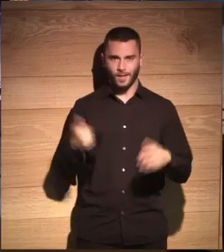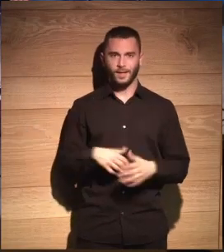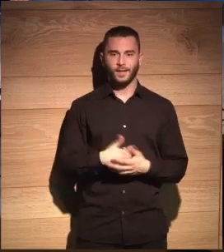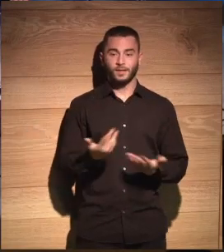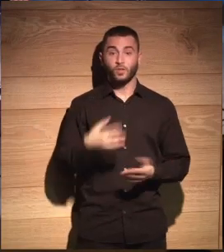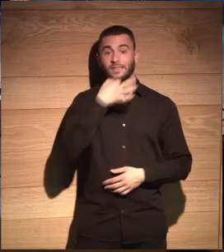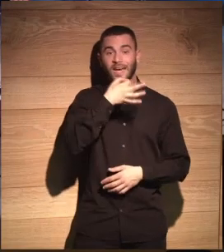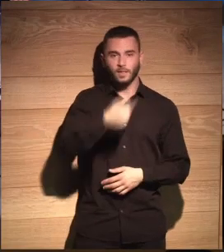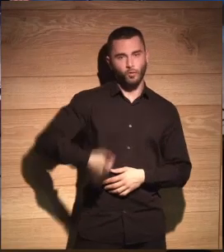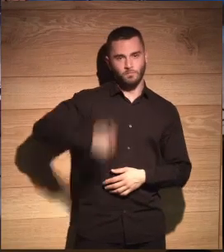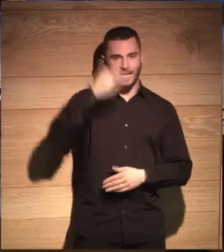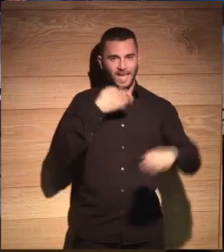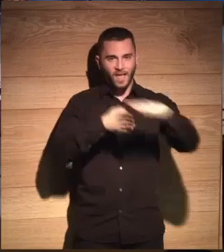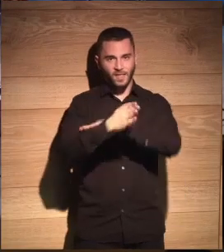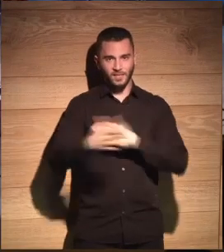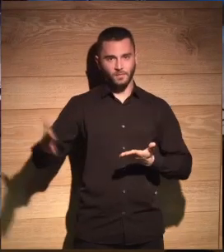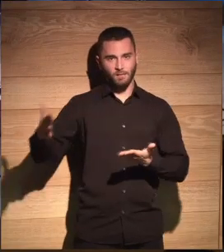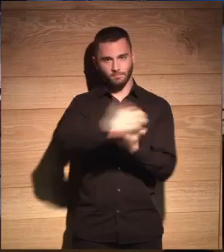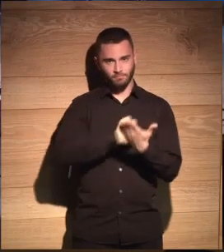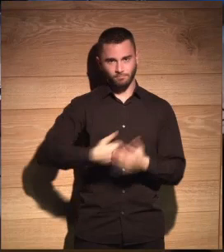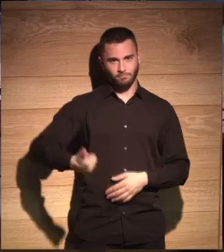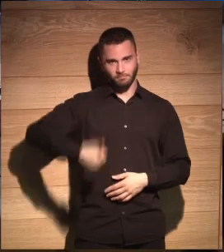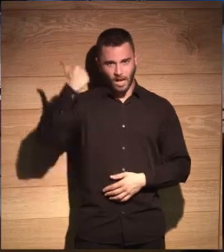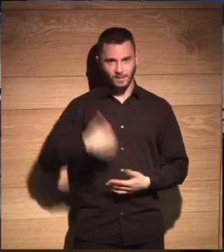más narrativo y más accesible para todo el mundo.